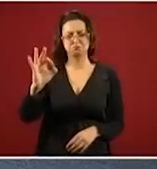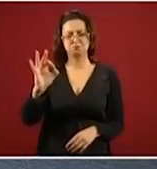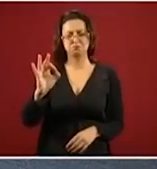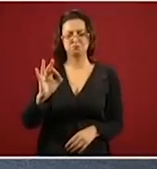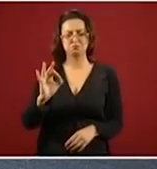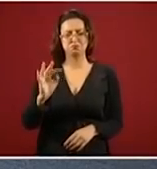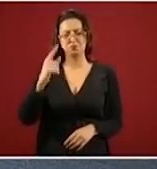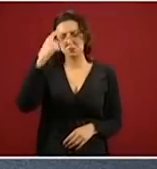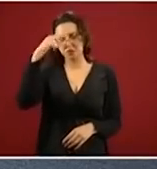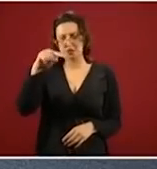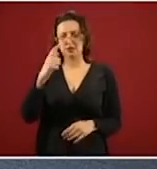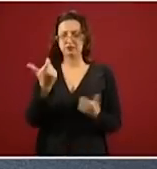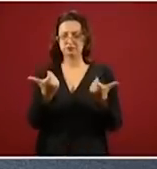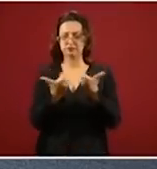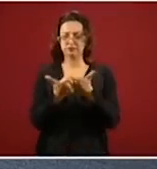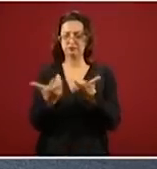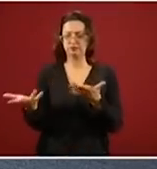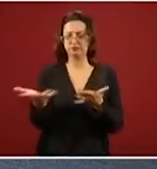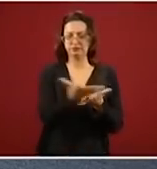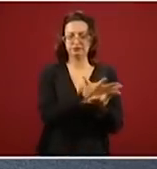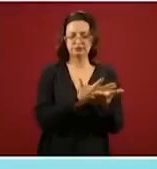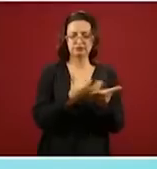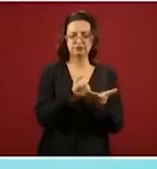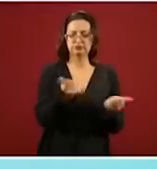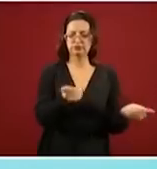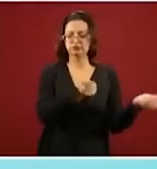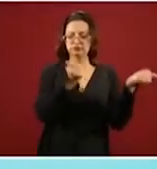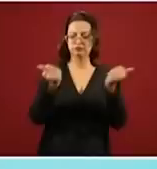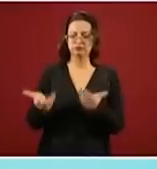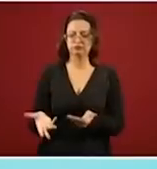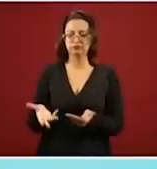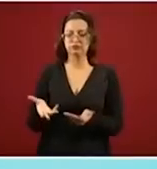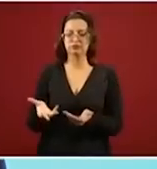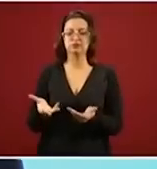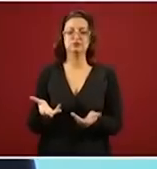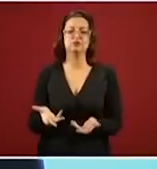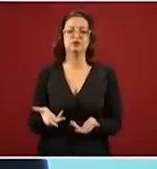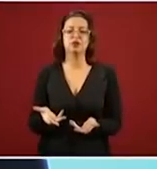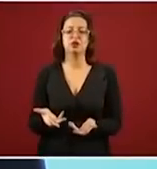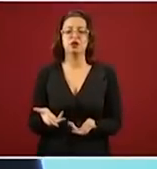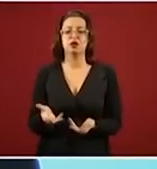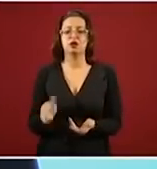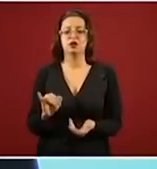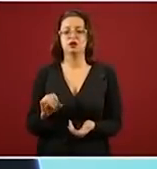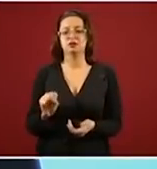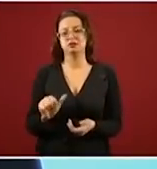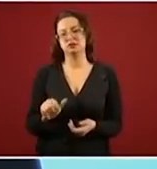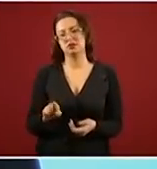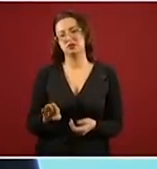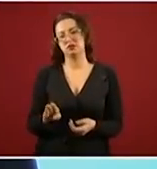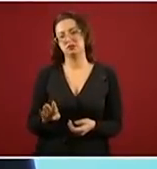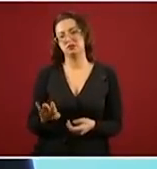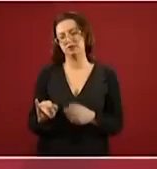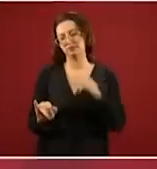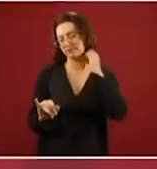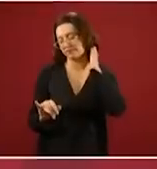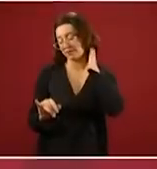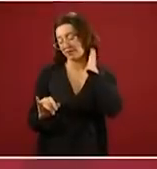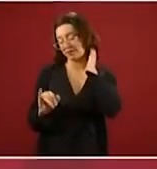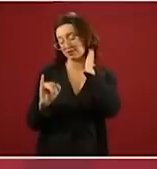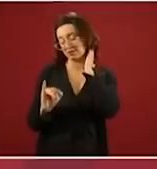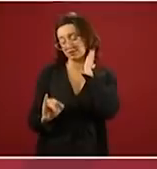recursos vayan a el instituto para devolverle al pueblo lo robado o sea